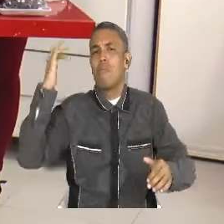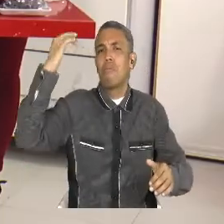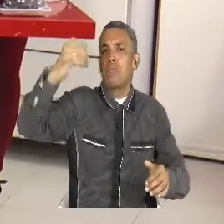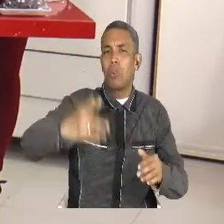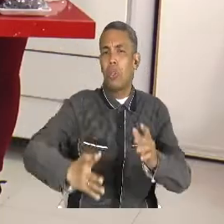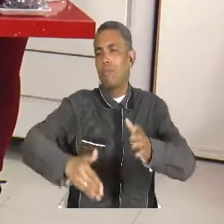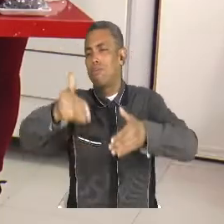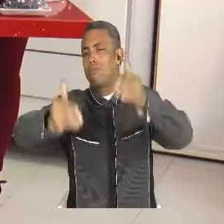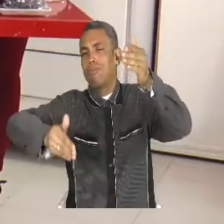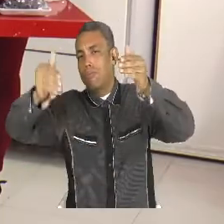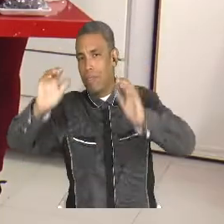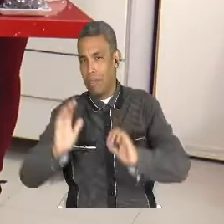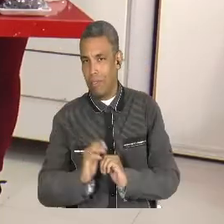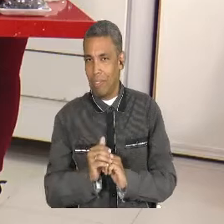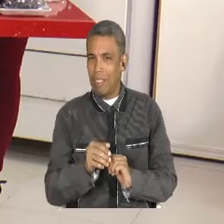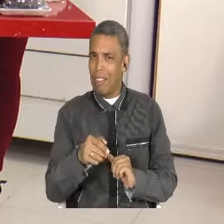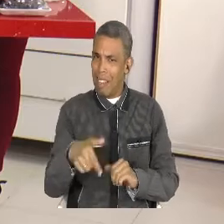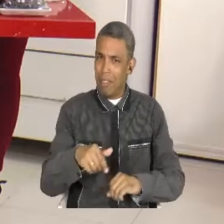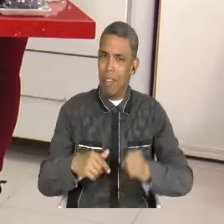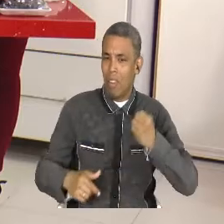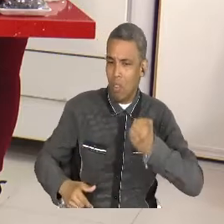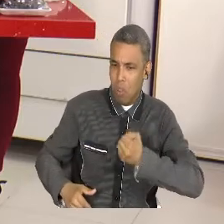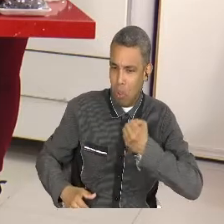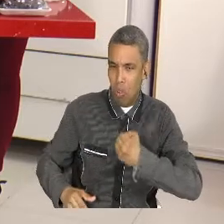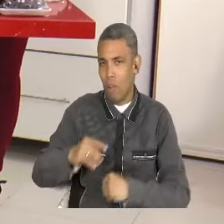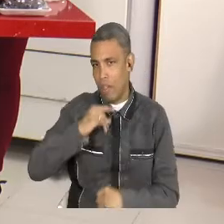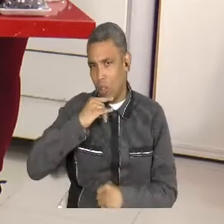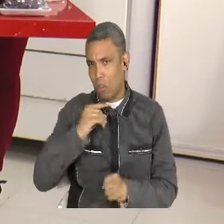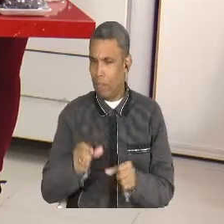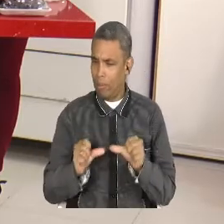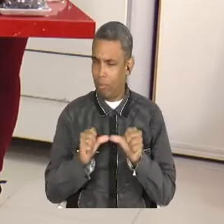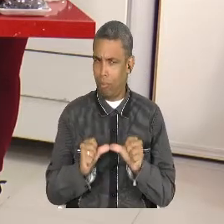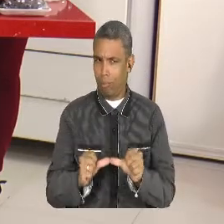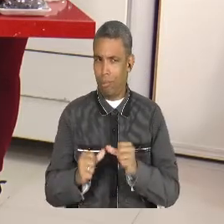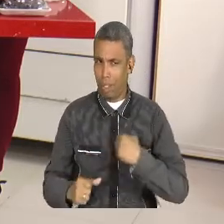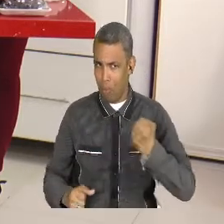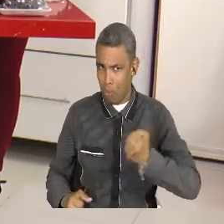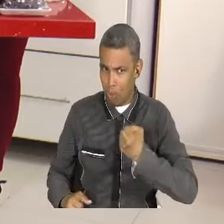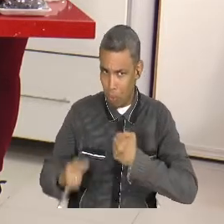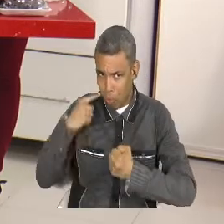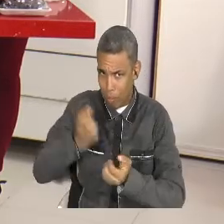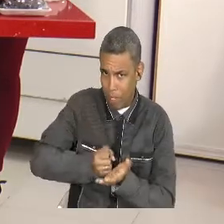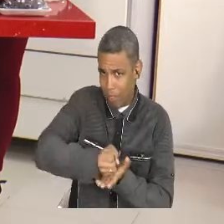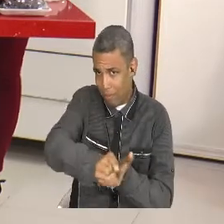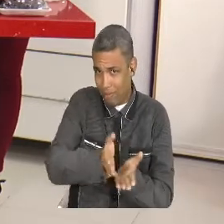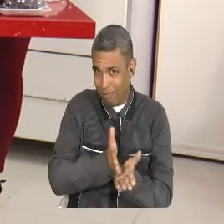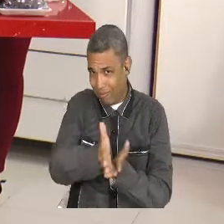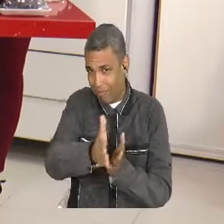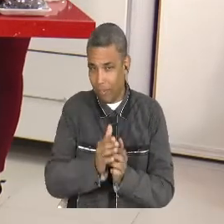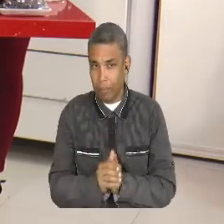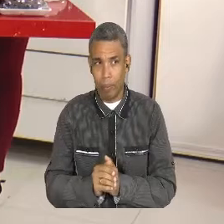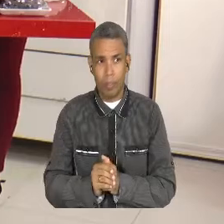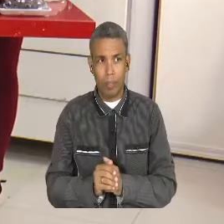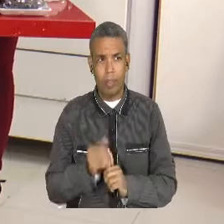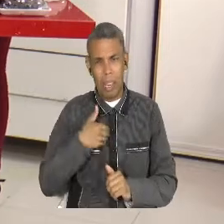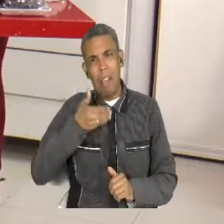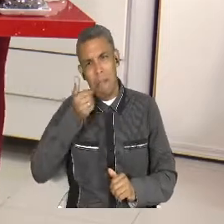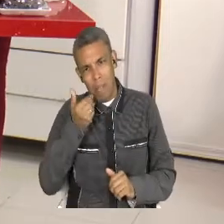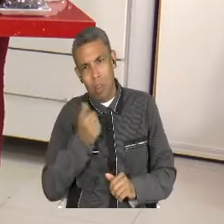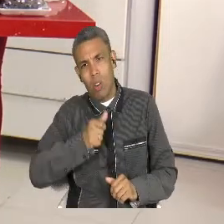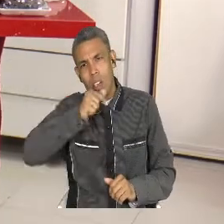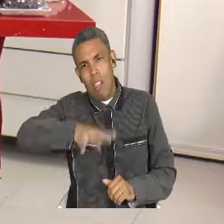porque como les decía, o sea, no hay como la fruta que es de la plaza, que es recogida de nuestra tierra, ¿sí? Es lo más saludable. Del campo, ¿no?